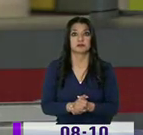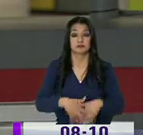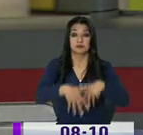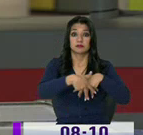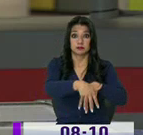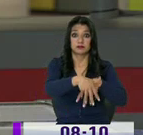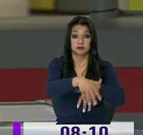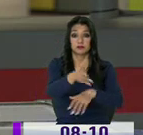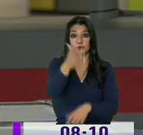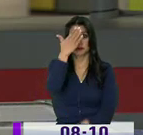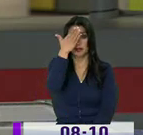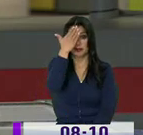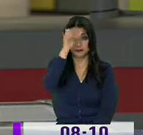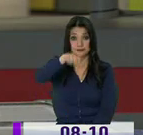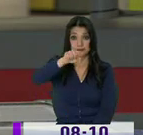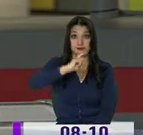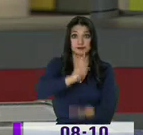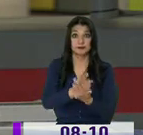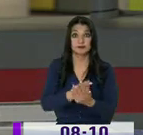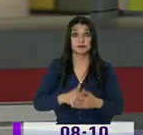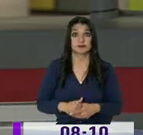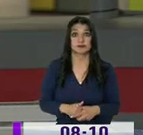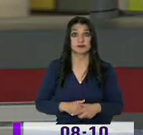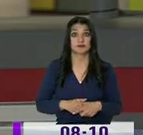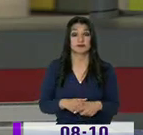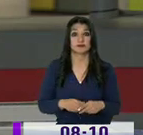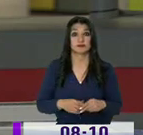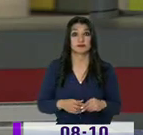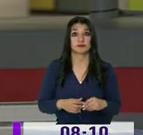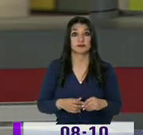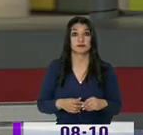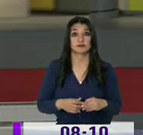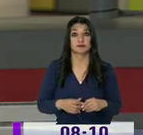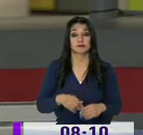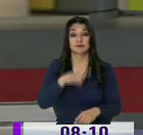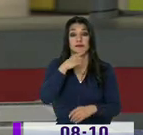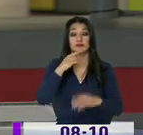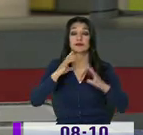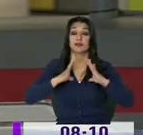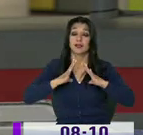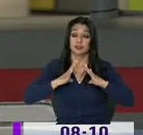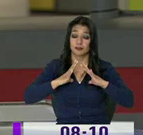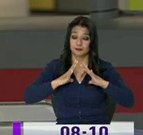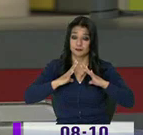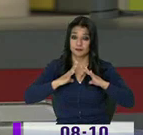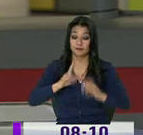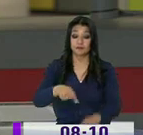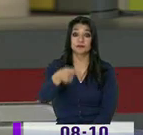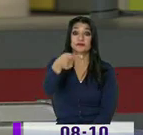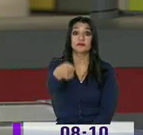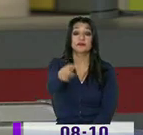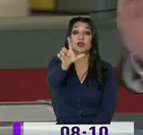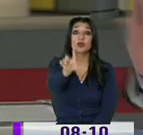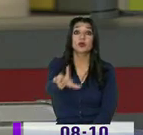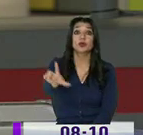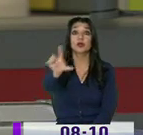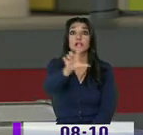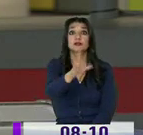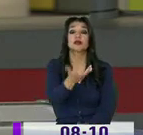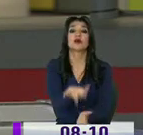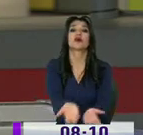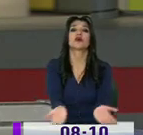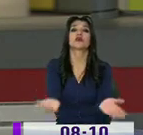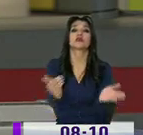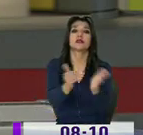¿no? ¿Ah? Pero estamos paralizados porque hay feriado de por medio. De aquí al lunes, vea,